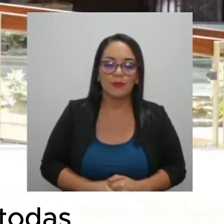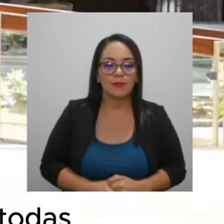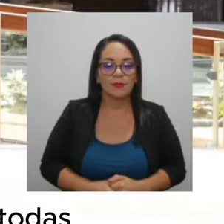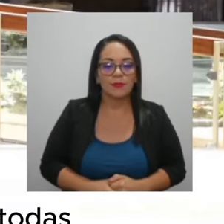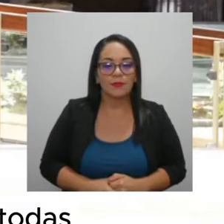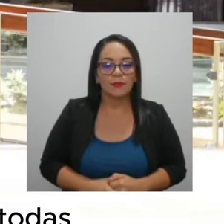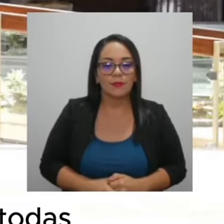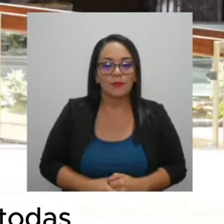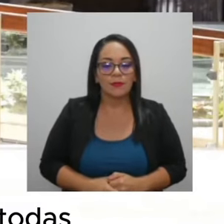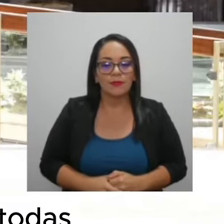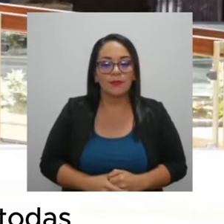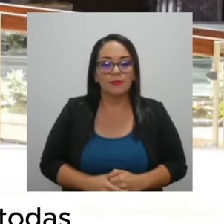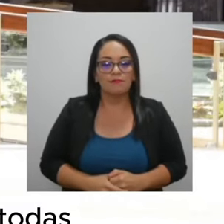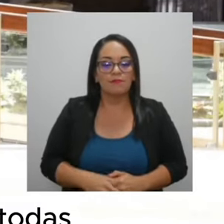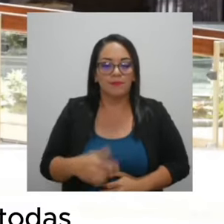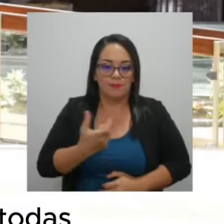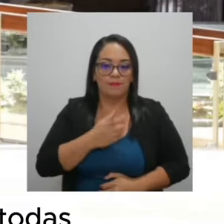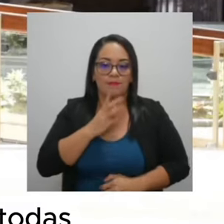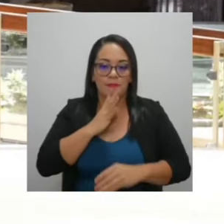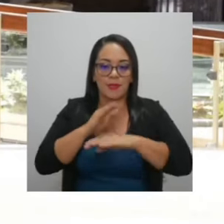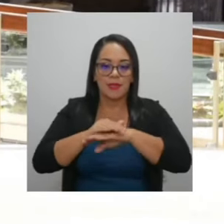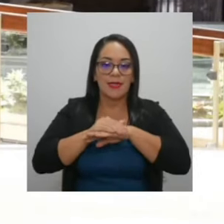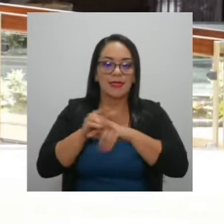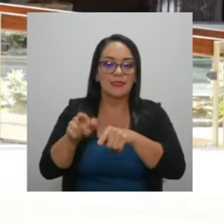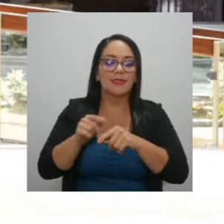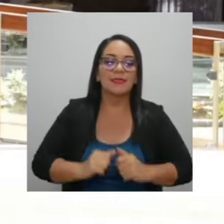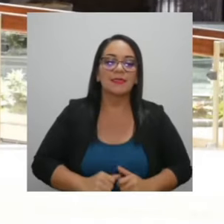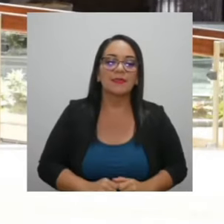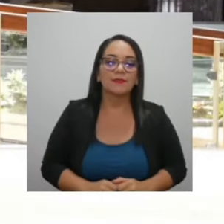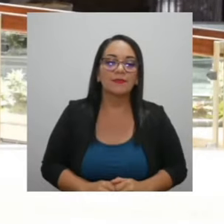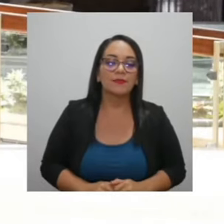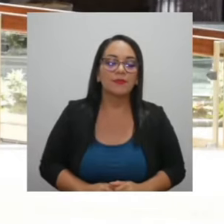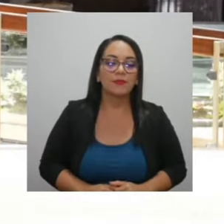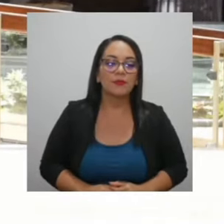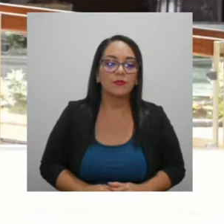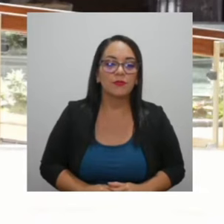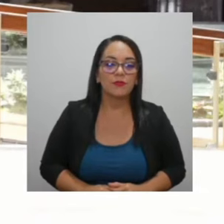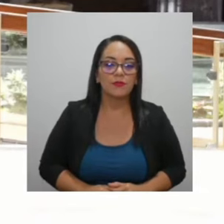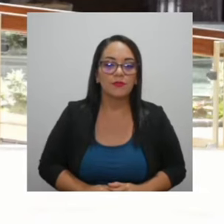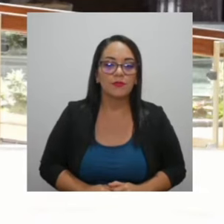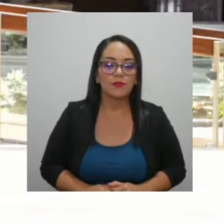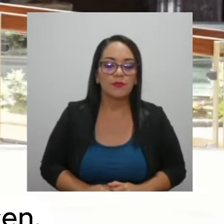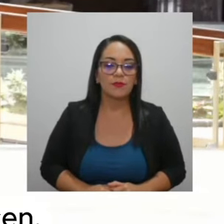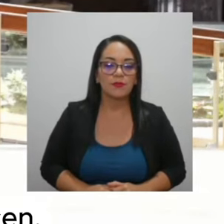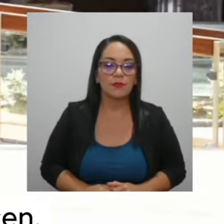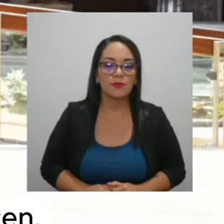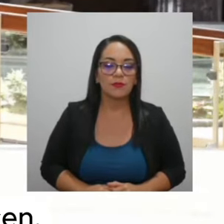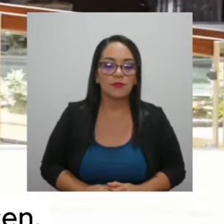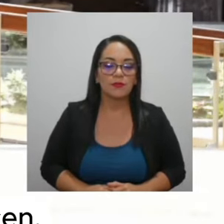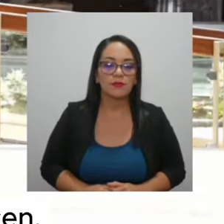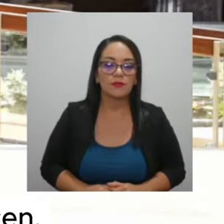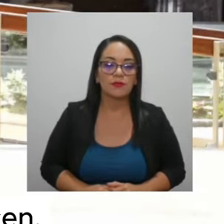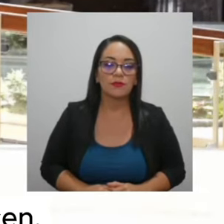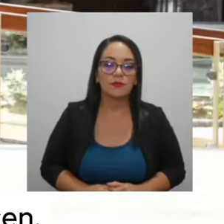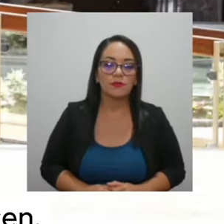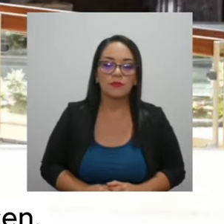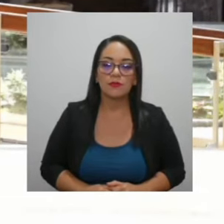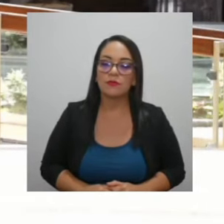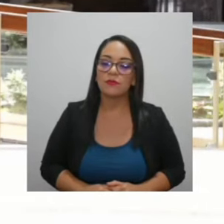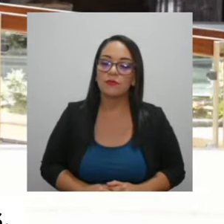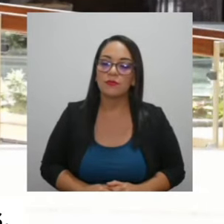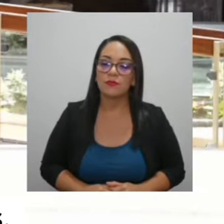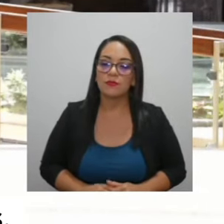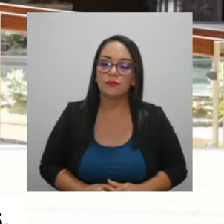Bueno, fighting drugs in all the shapes and all the colors and all the types that it appears,